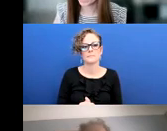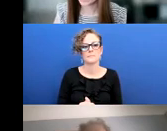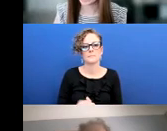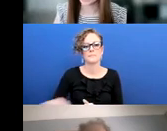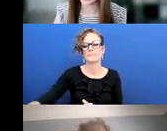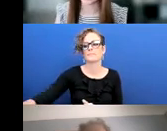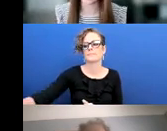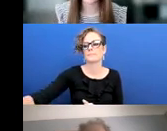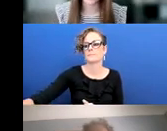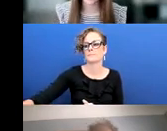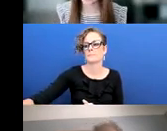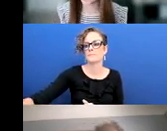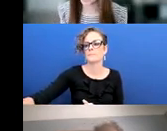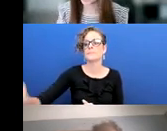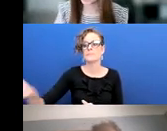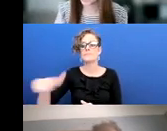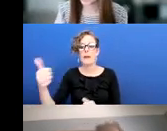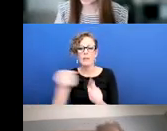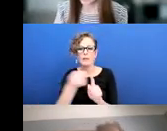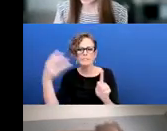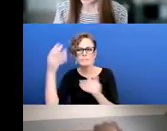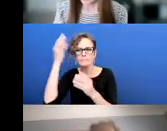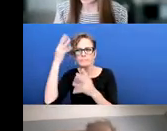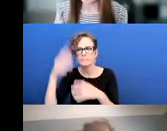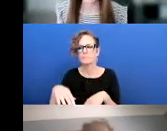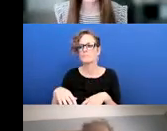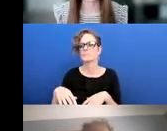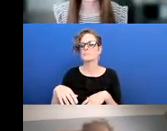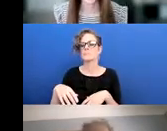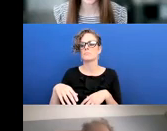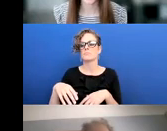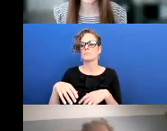Otros resultados de la misma propuesta de ley.